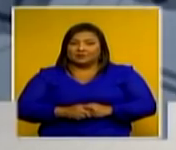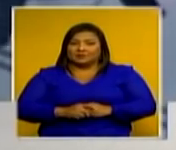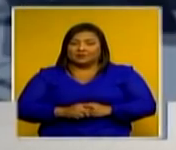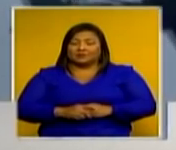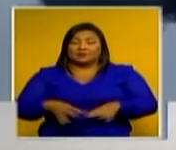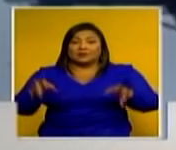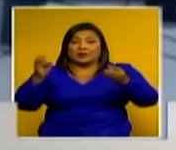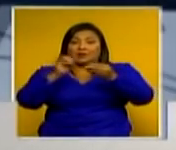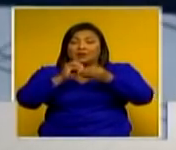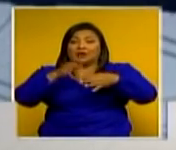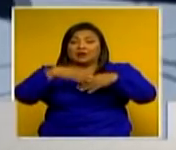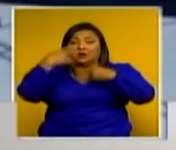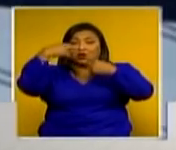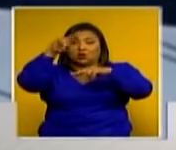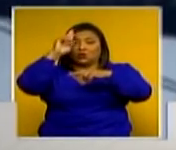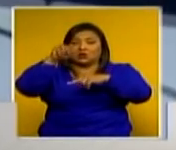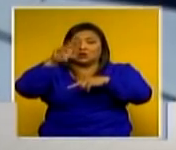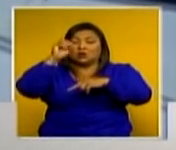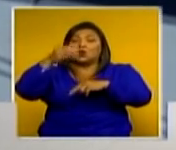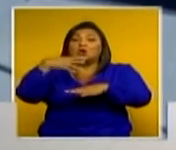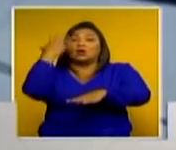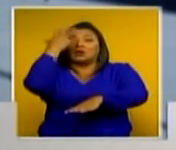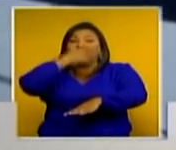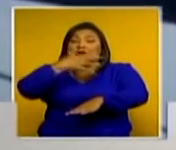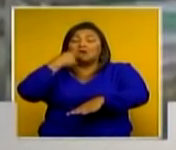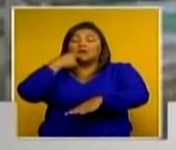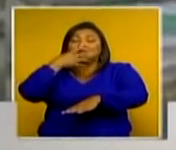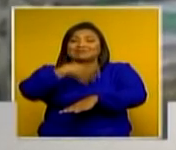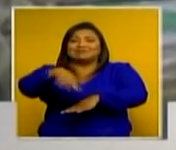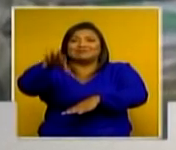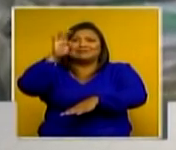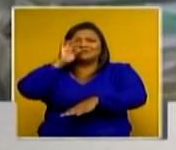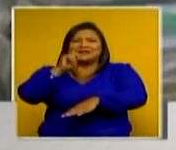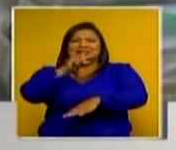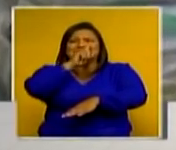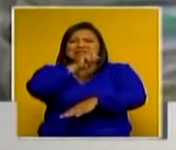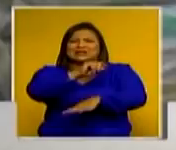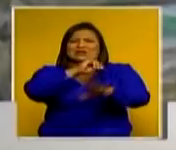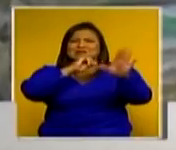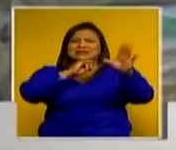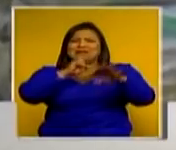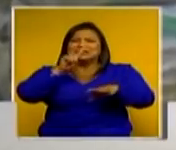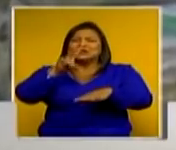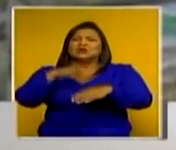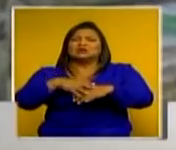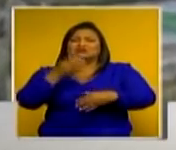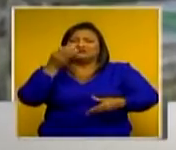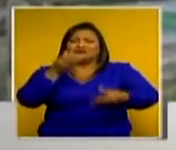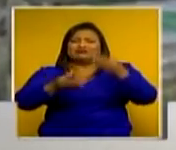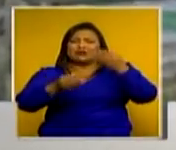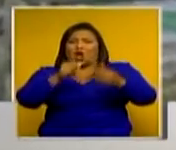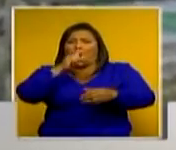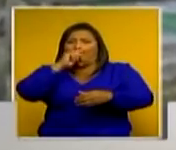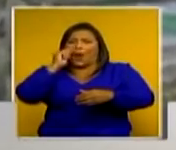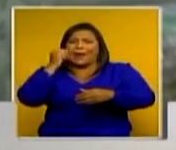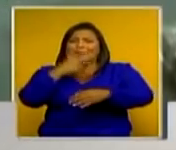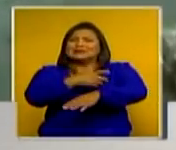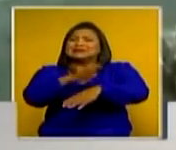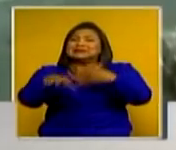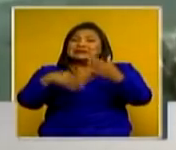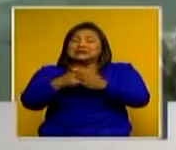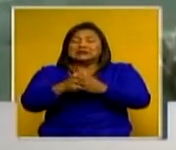más adelante en su noticiero 1 en esmeraldas incautan 162 kilos de clorhidrato de cocaína los detalles